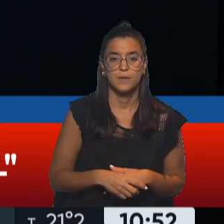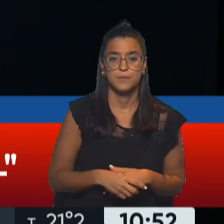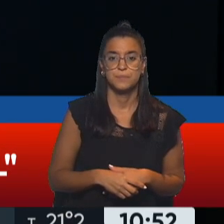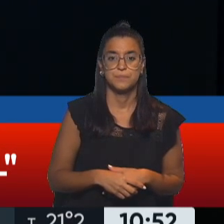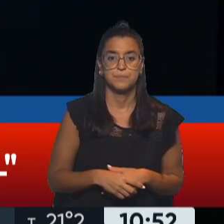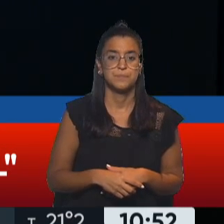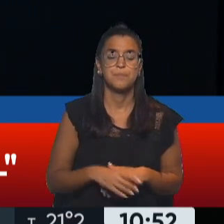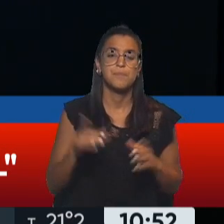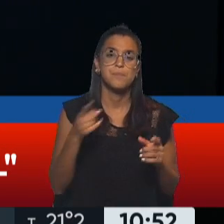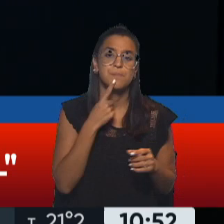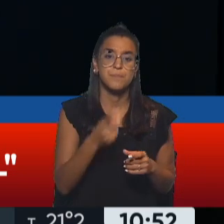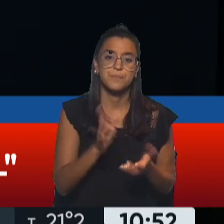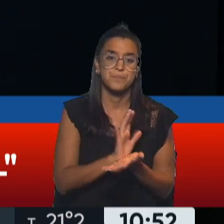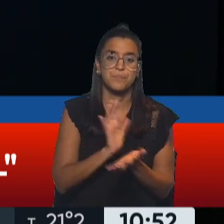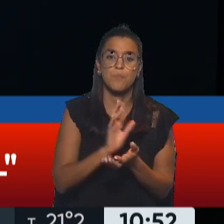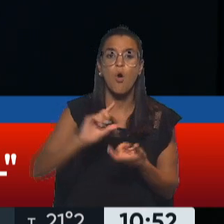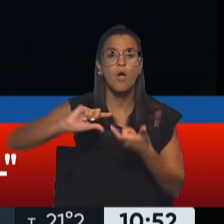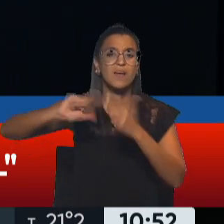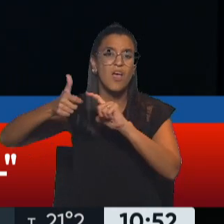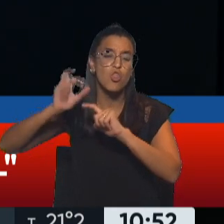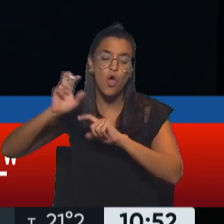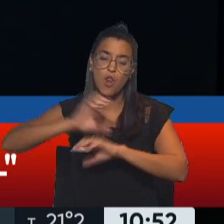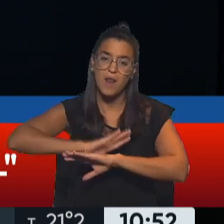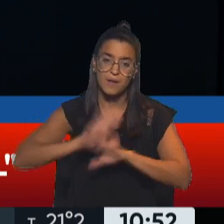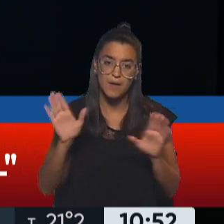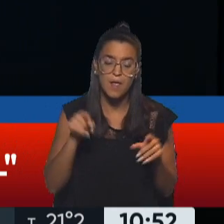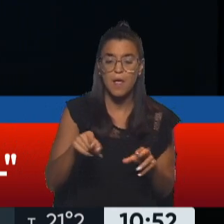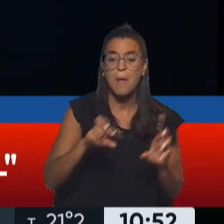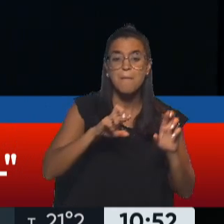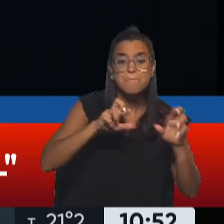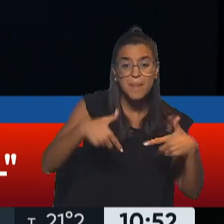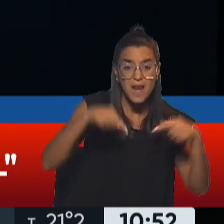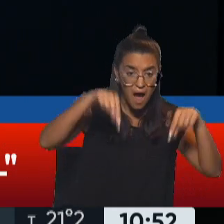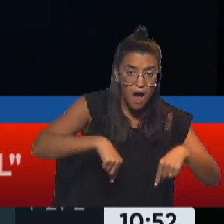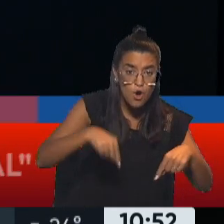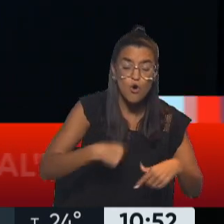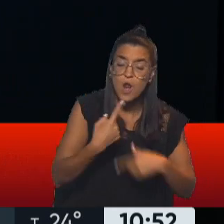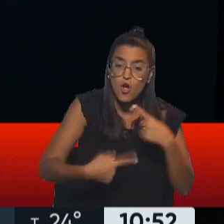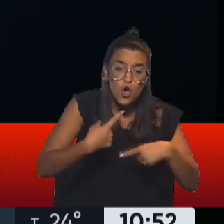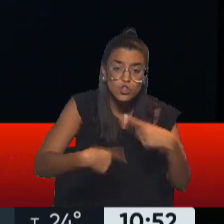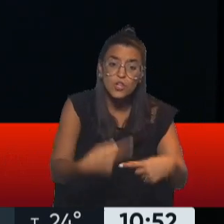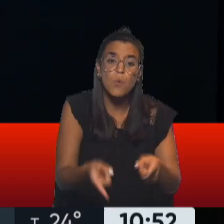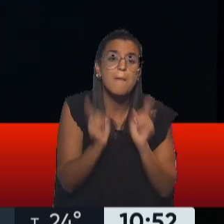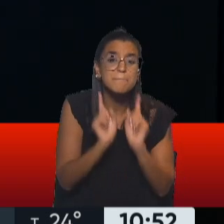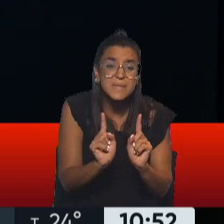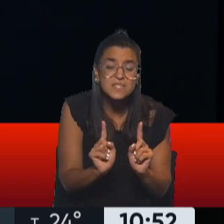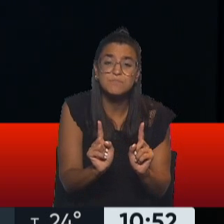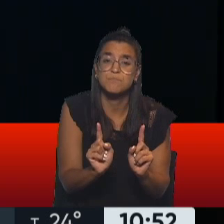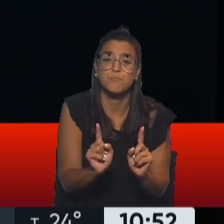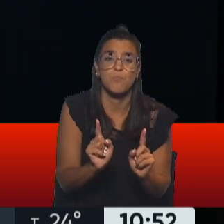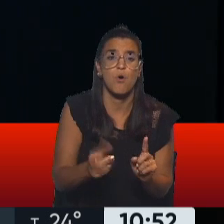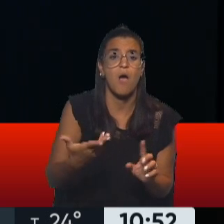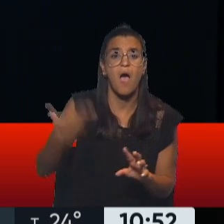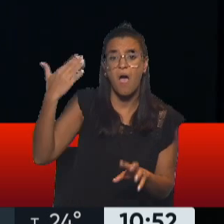No va a haber ningún salto cambiario. La política cambiaria va a seguir en la línea en la que se ha